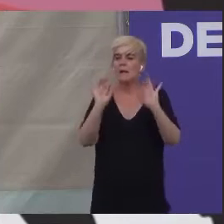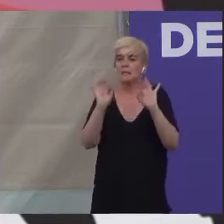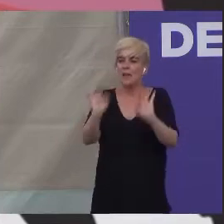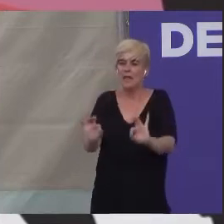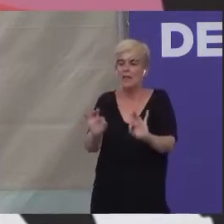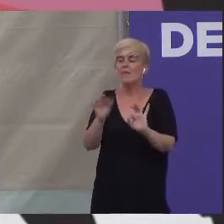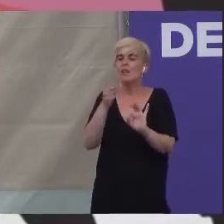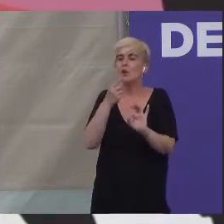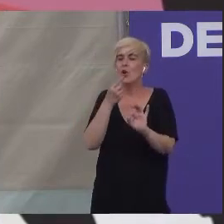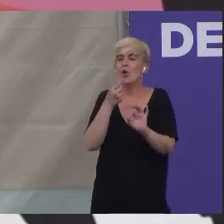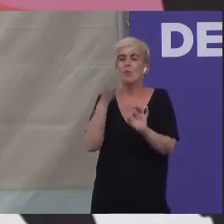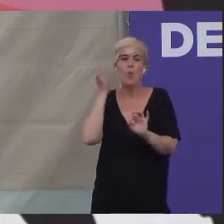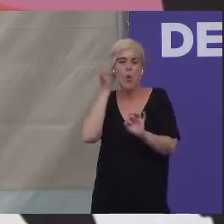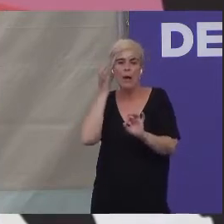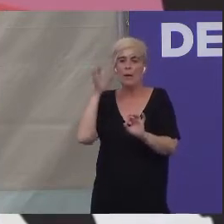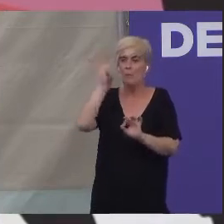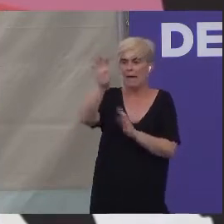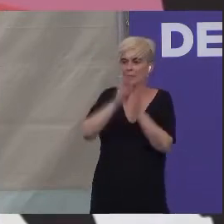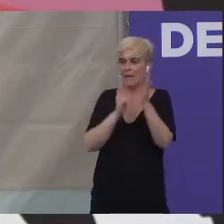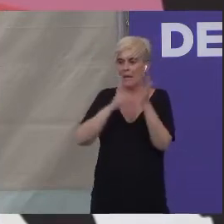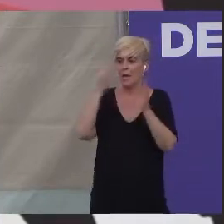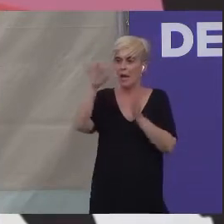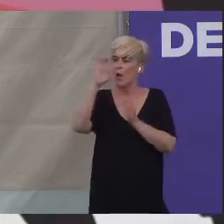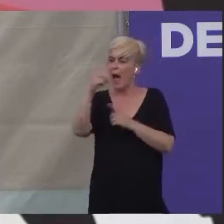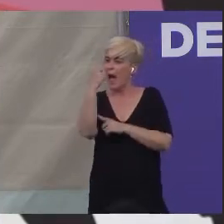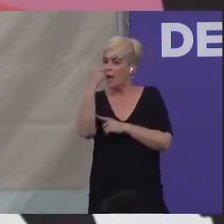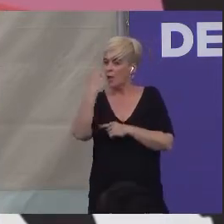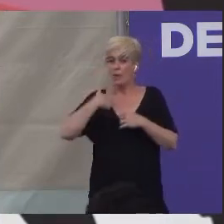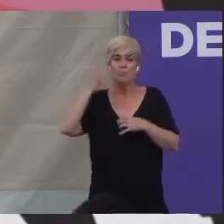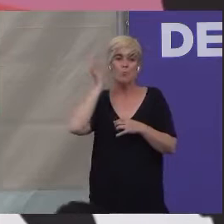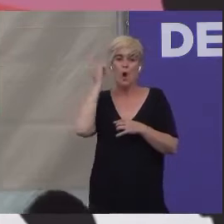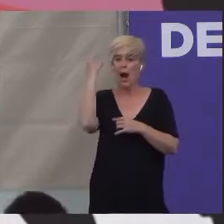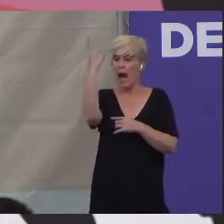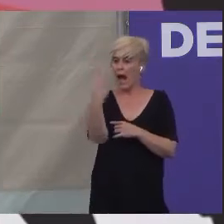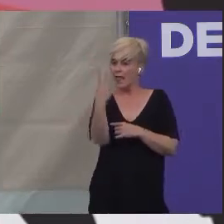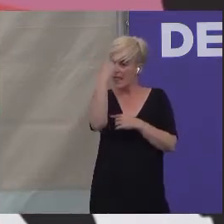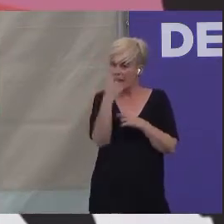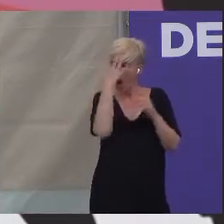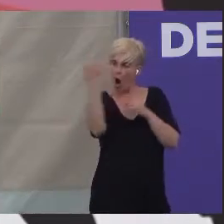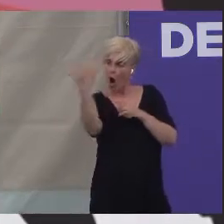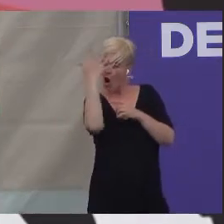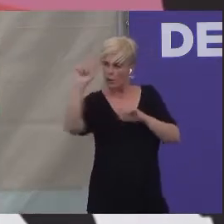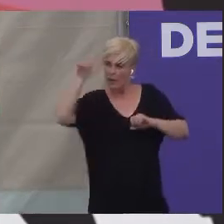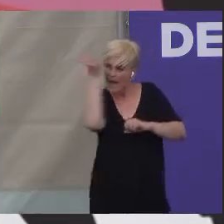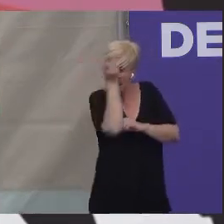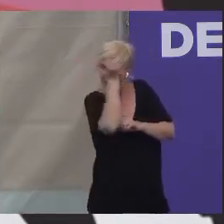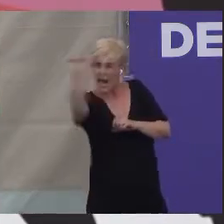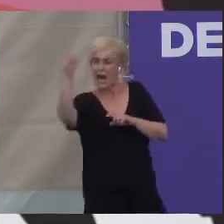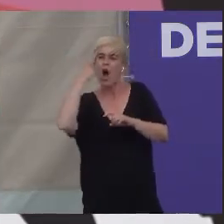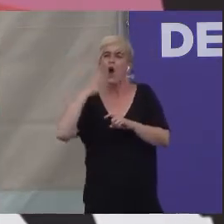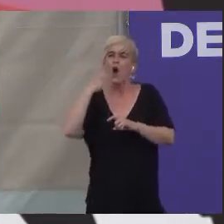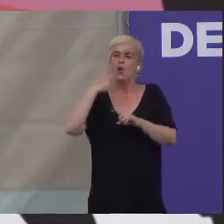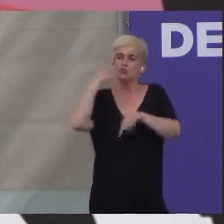de Podemos y del País Valencià. Hacemos falta las utópicas, las rebeldicas, las atípicas y